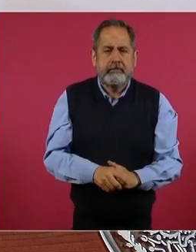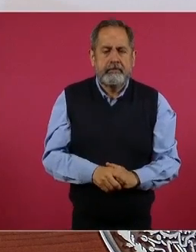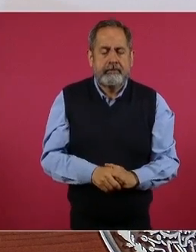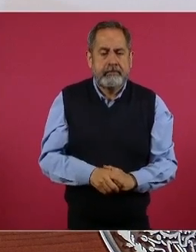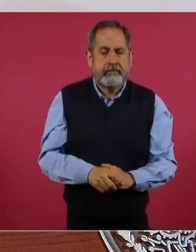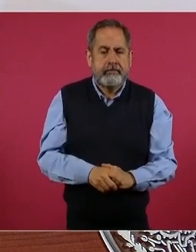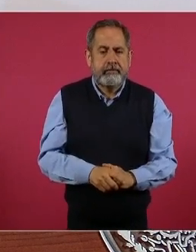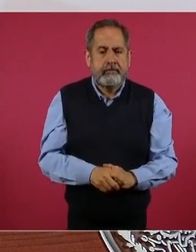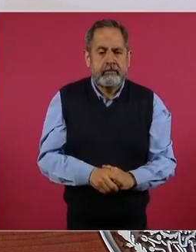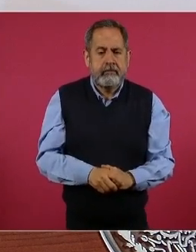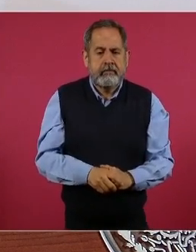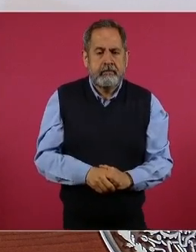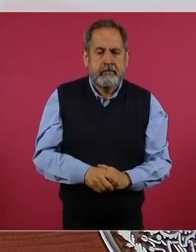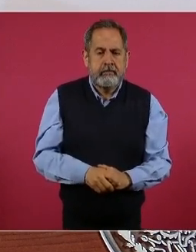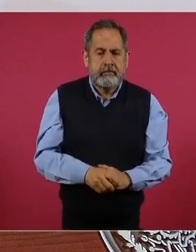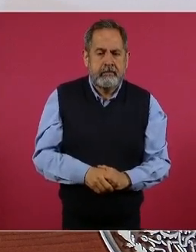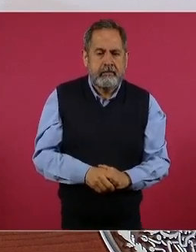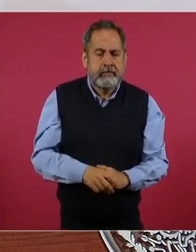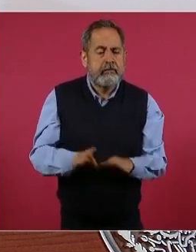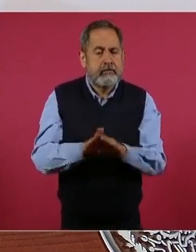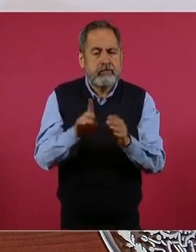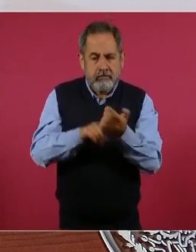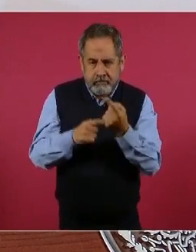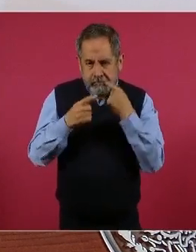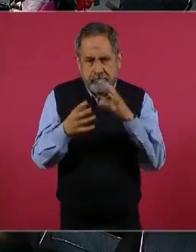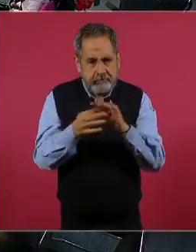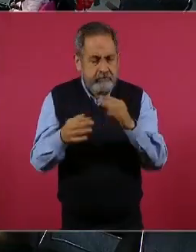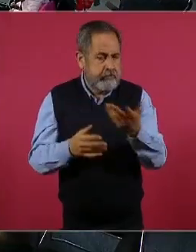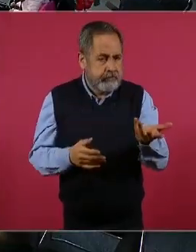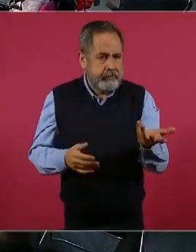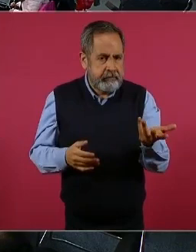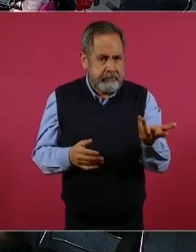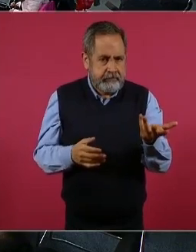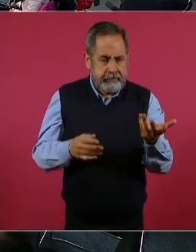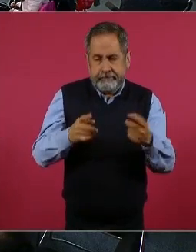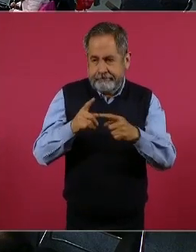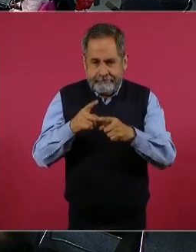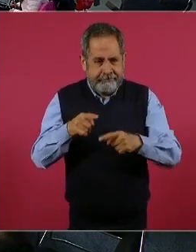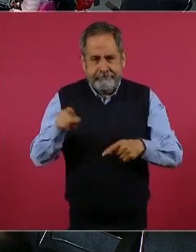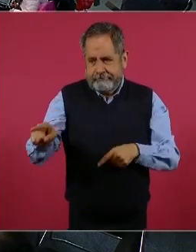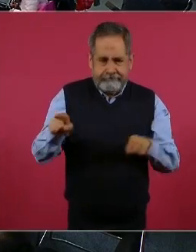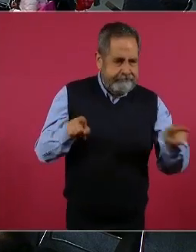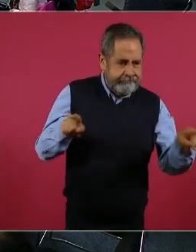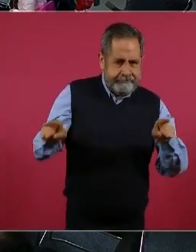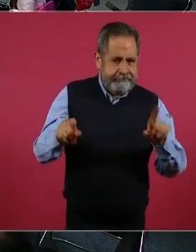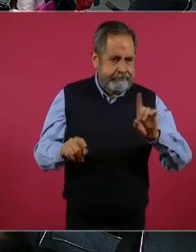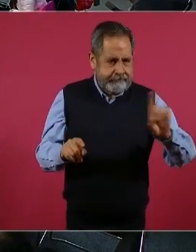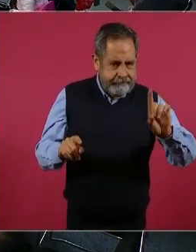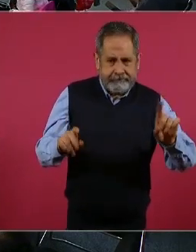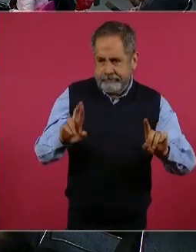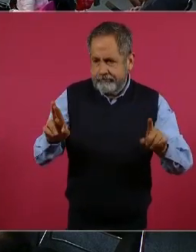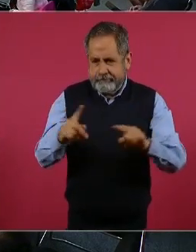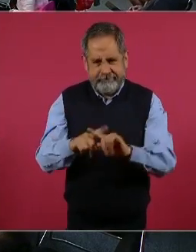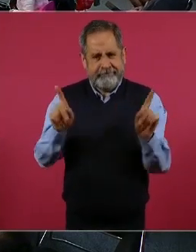Y cómo, a pesar de las diferencias, porque eso es la democracia,